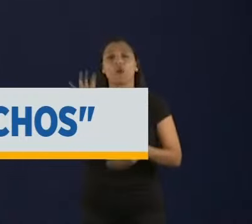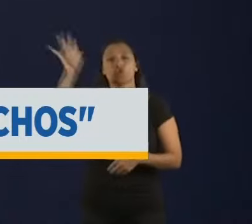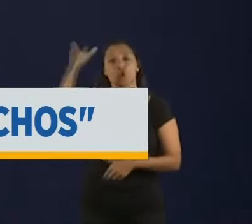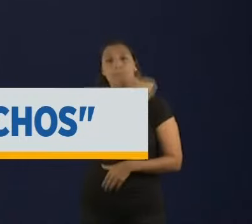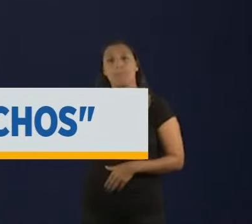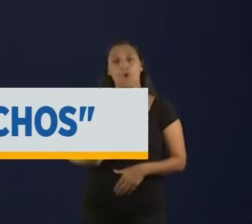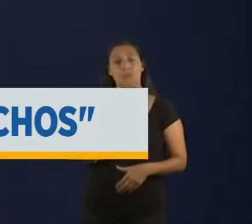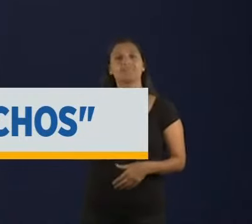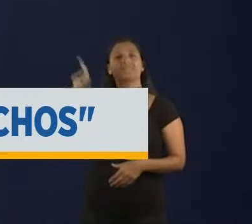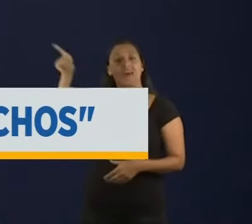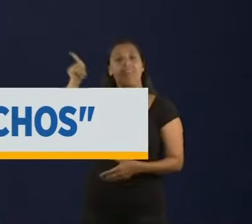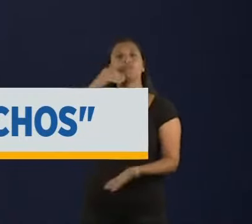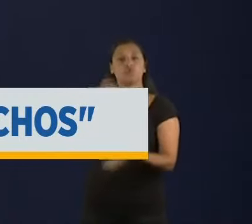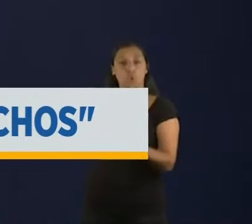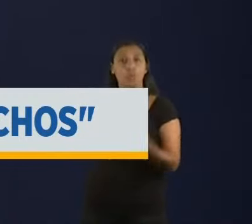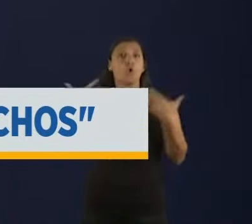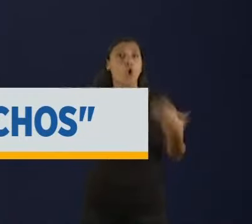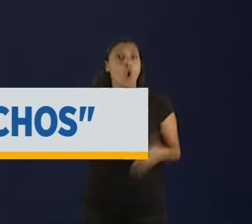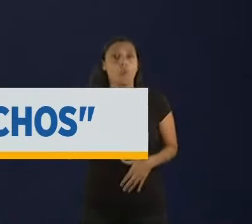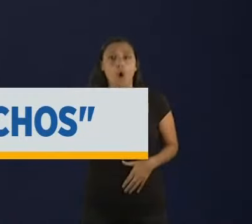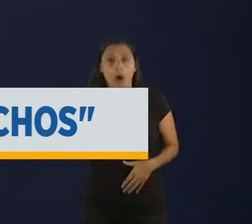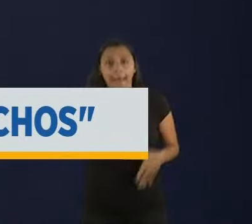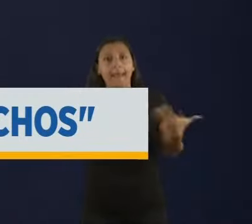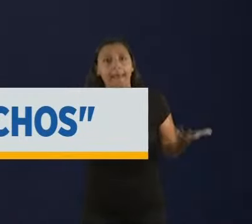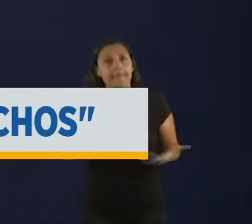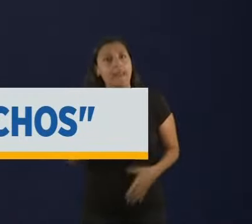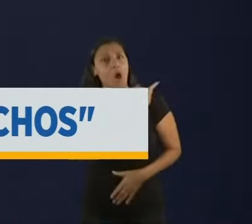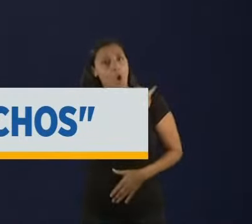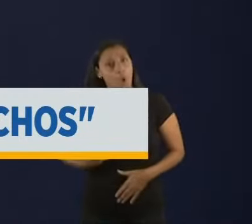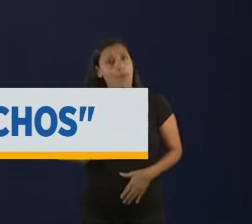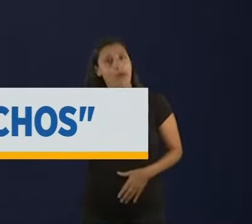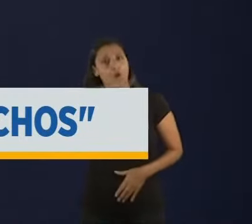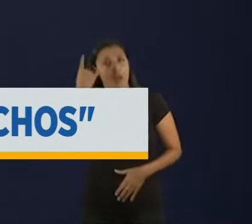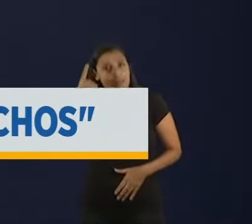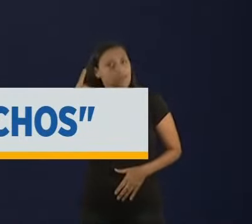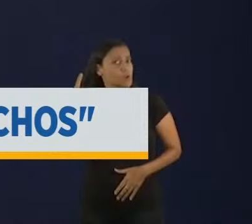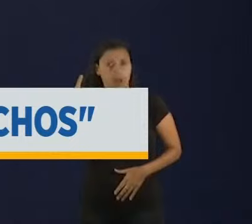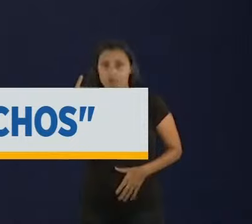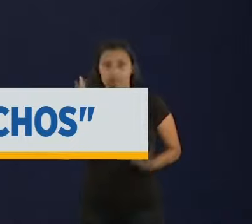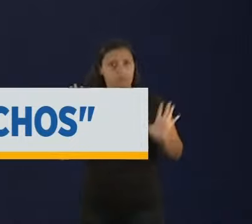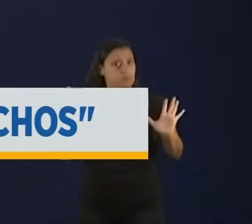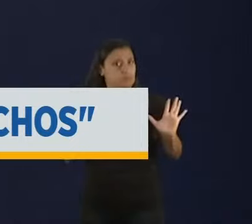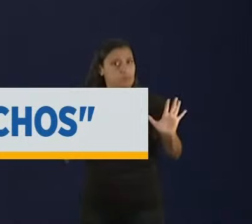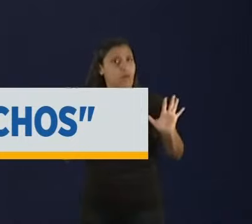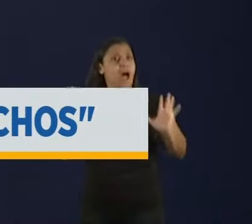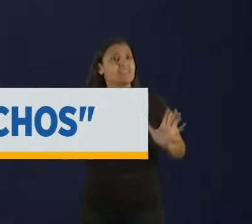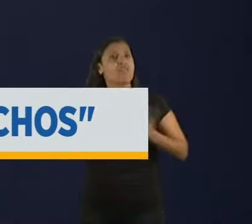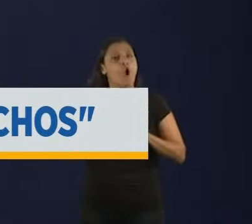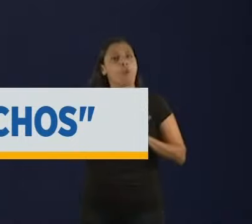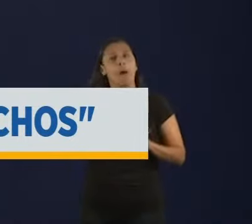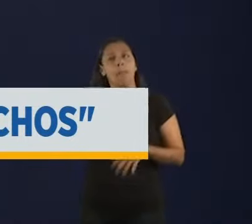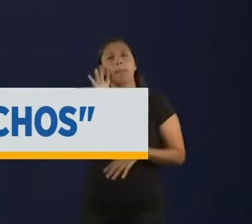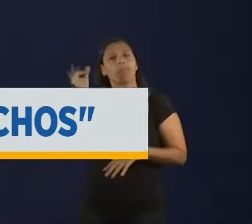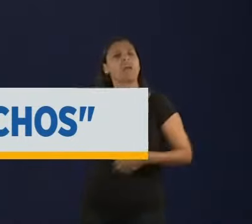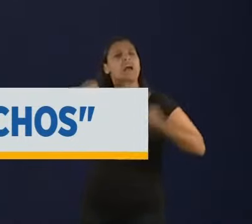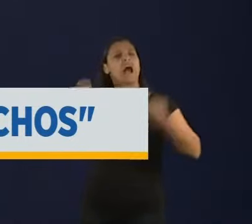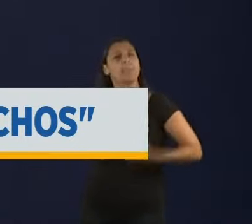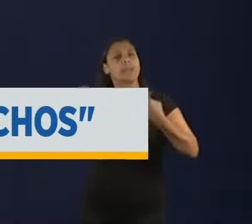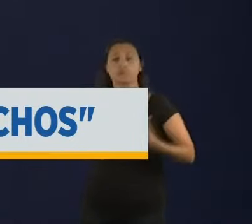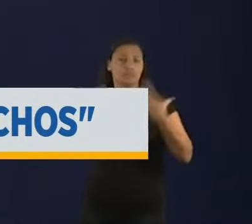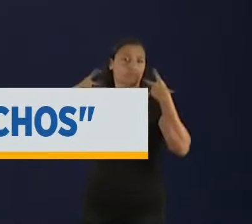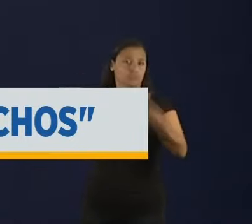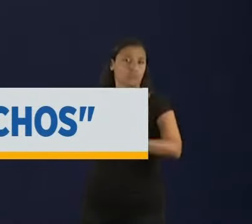Por supuesto que la Argentina, el gobierno nacional, no permite más caprichos de ninguna